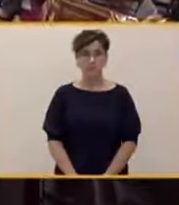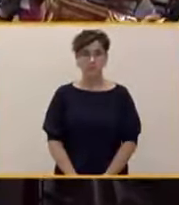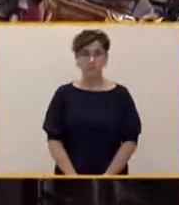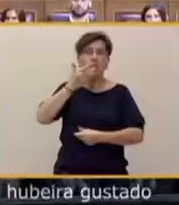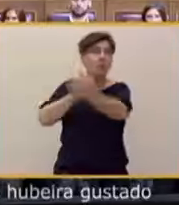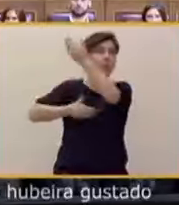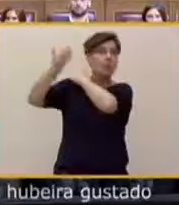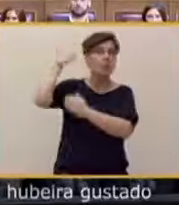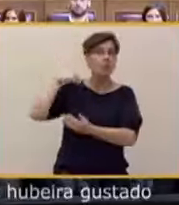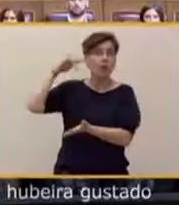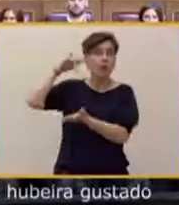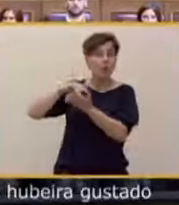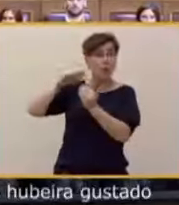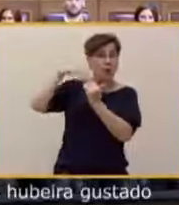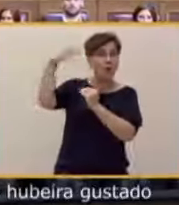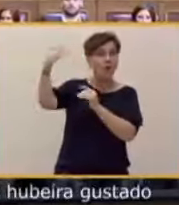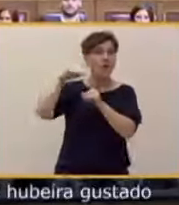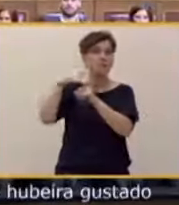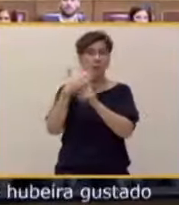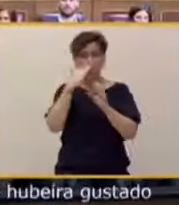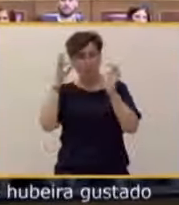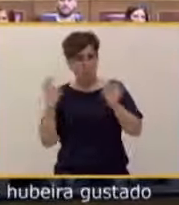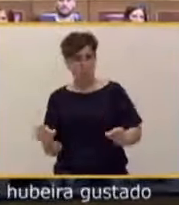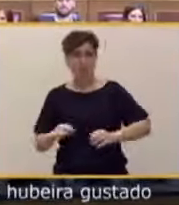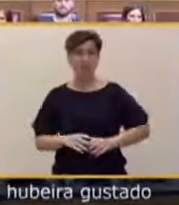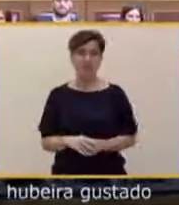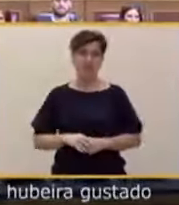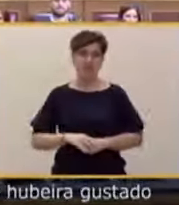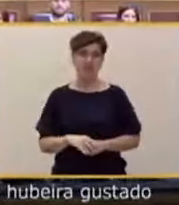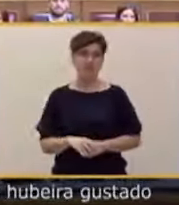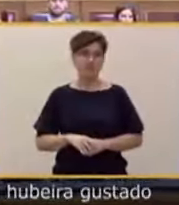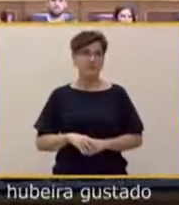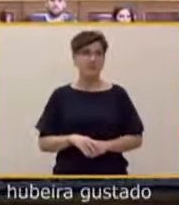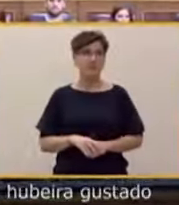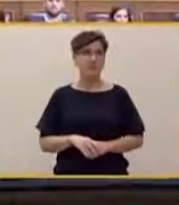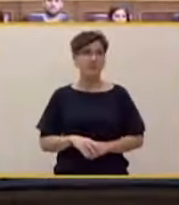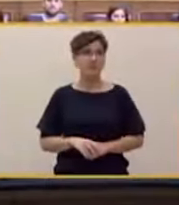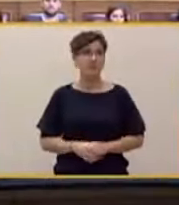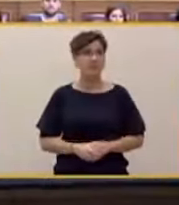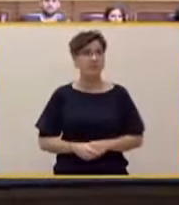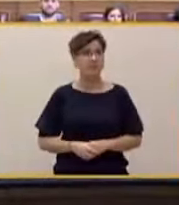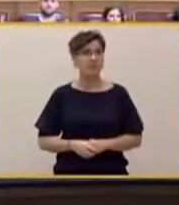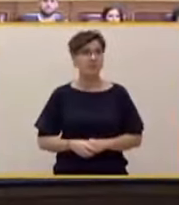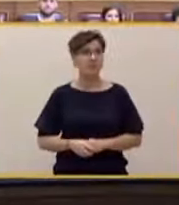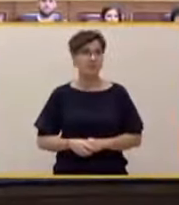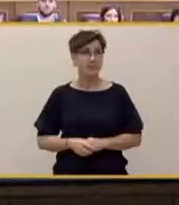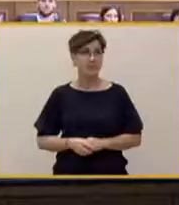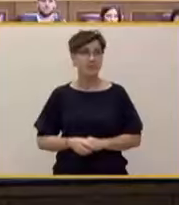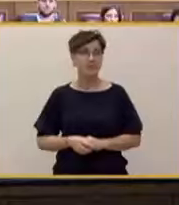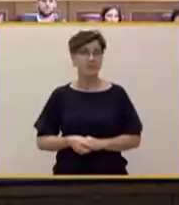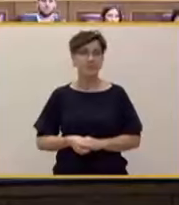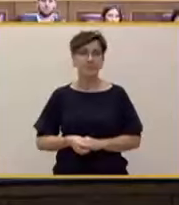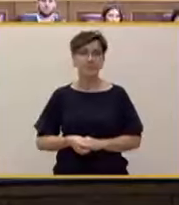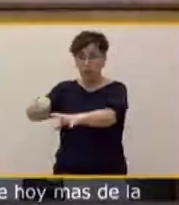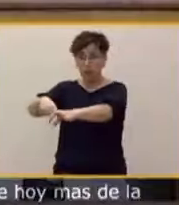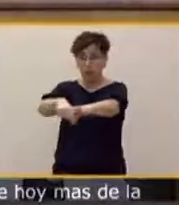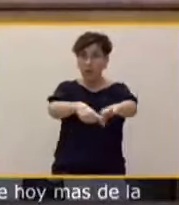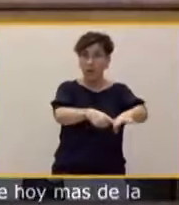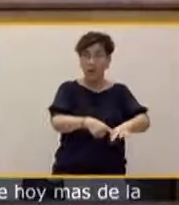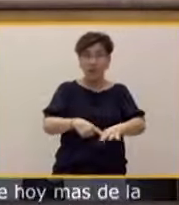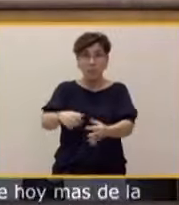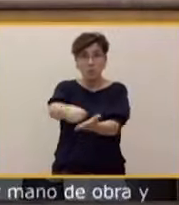su gobierno defiende una inmigración legal y ordenada, que los naufragios en alta mar no son consecuencia de sus fronteras abiertas, sino